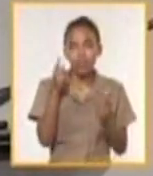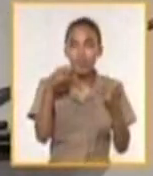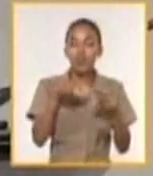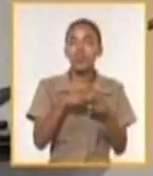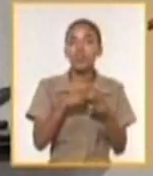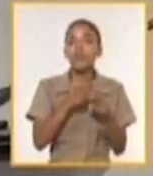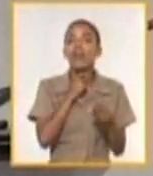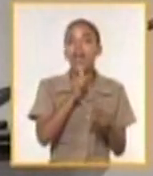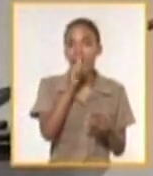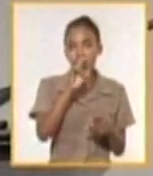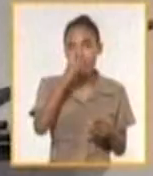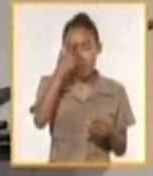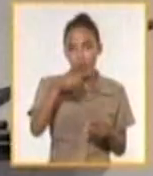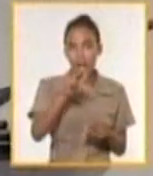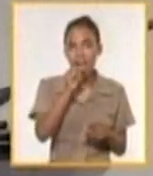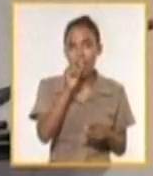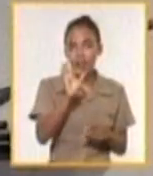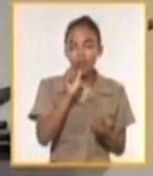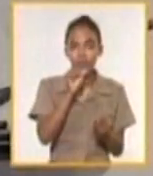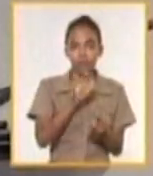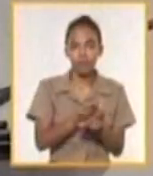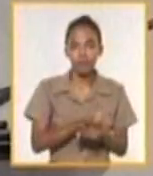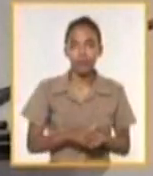testimonio iniciamos esta mesa redonda de hoy.